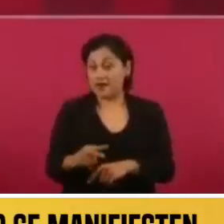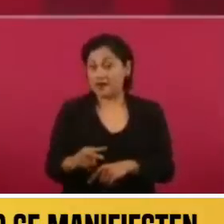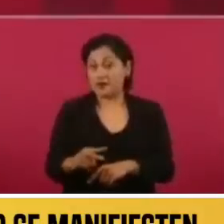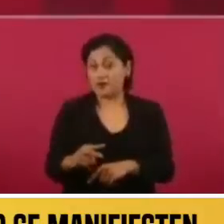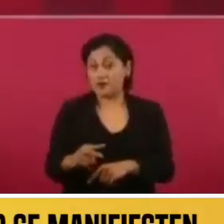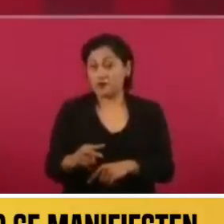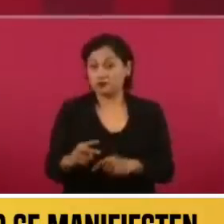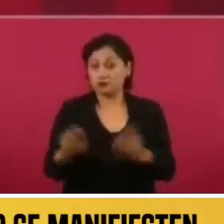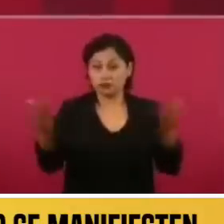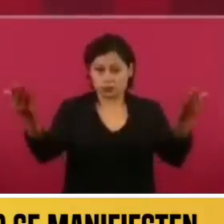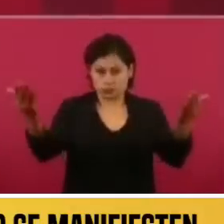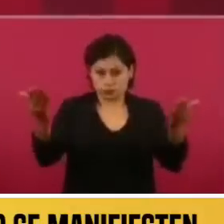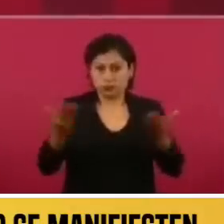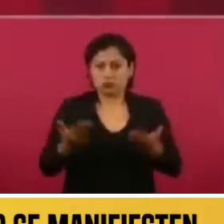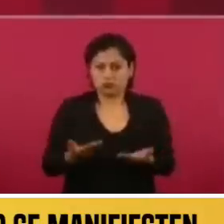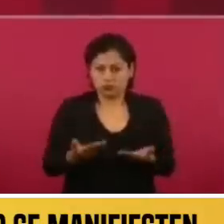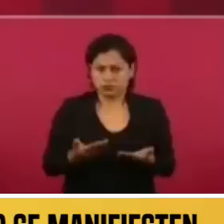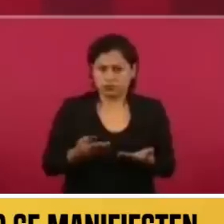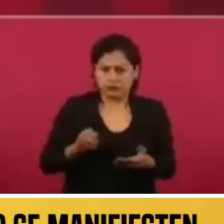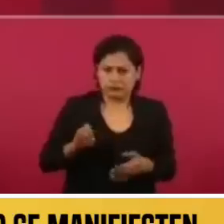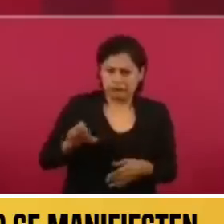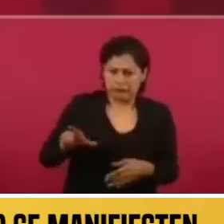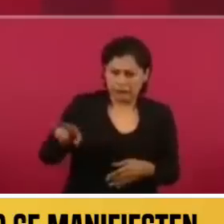le abre las puertas a Assange.